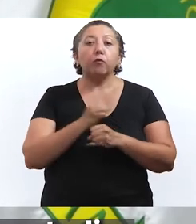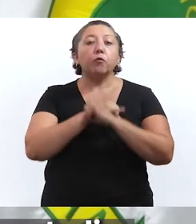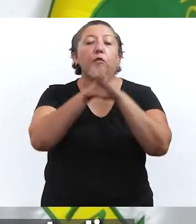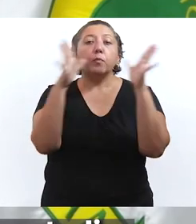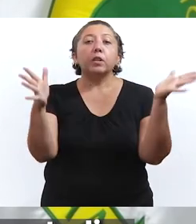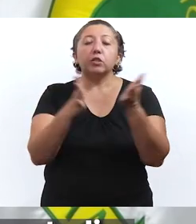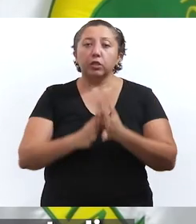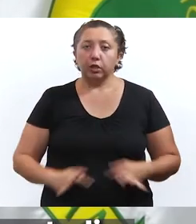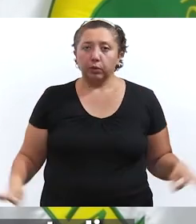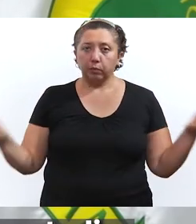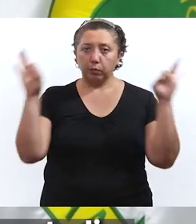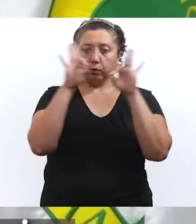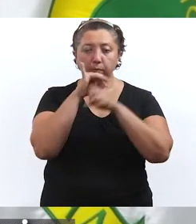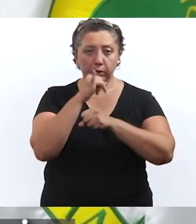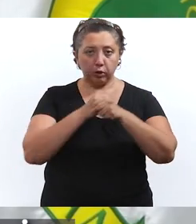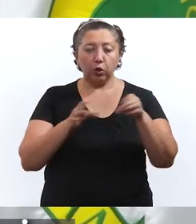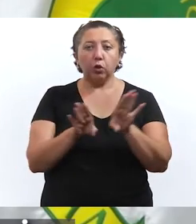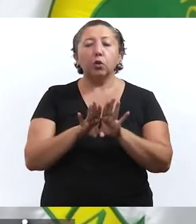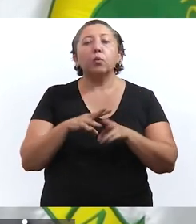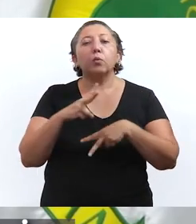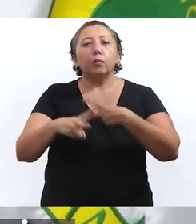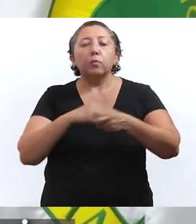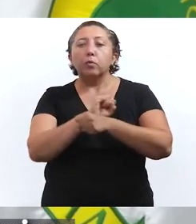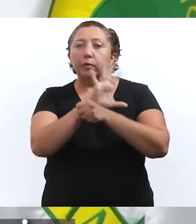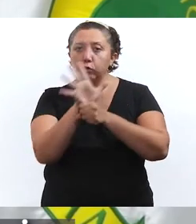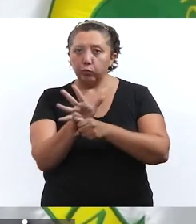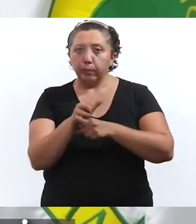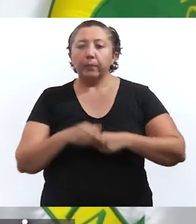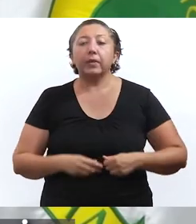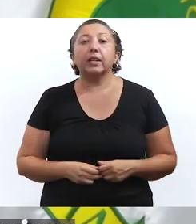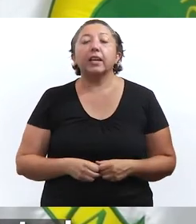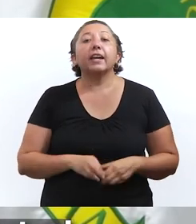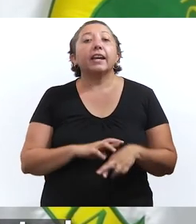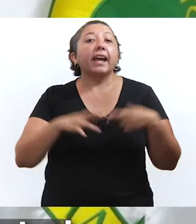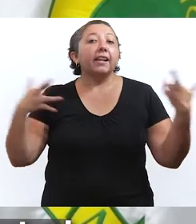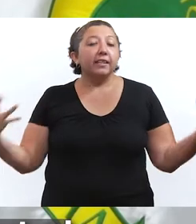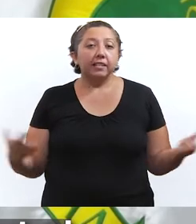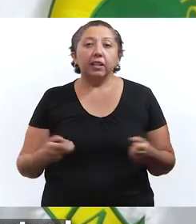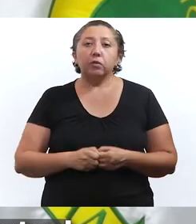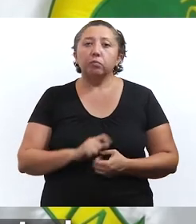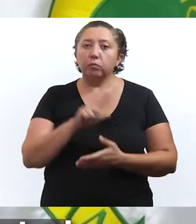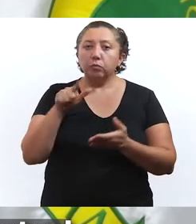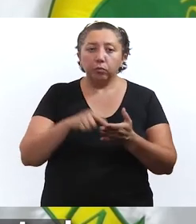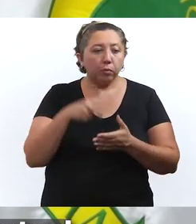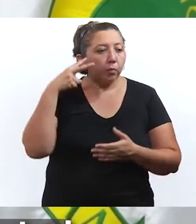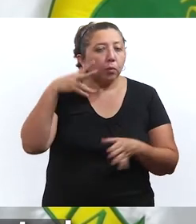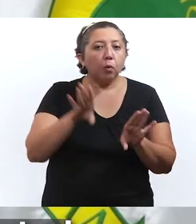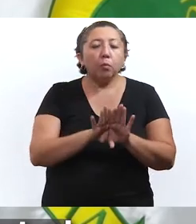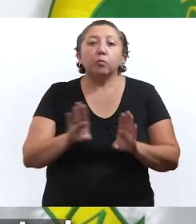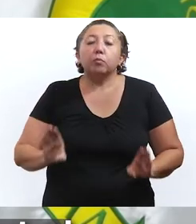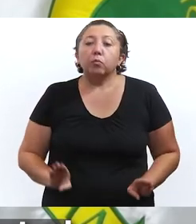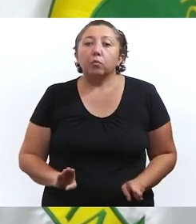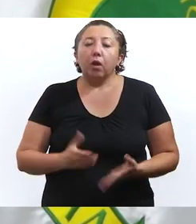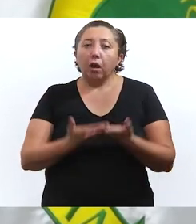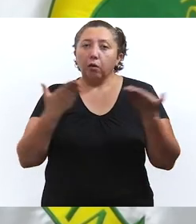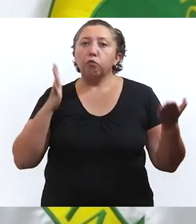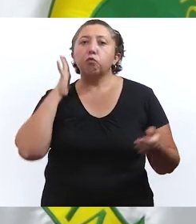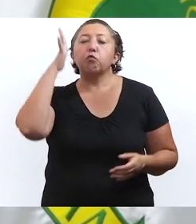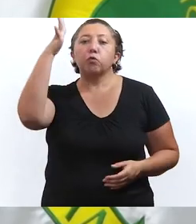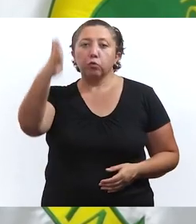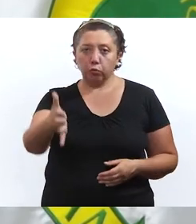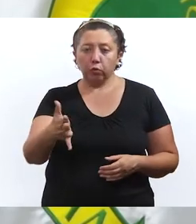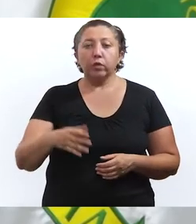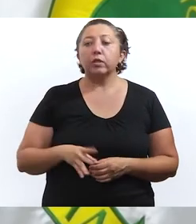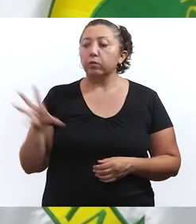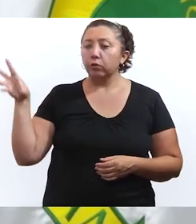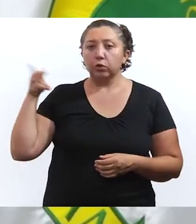periódicamente información relevante de estudios sobre la evolución de la pandemia por coronavirus, realizando escenarios del comportamiento actual y futuro de